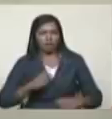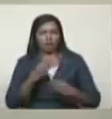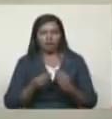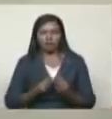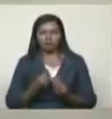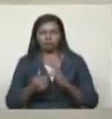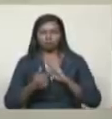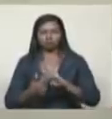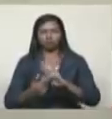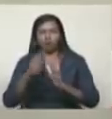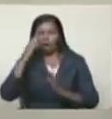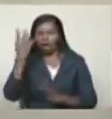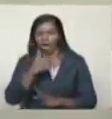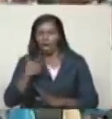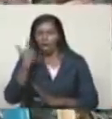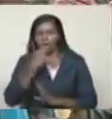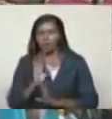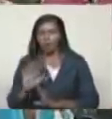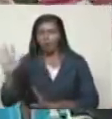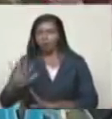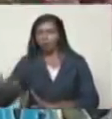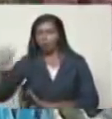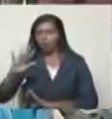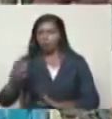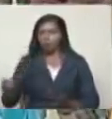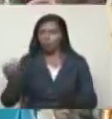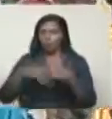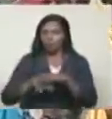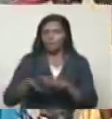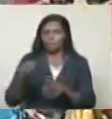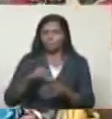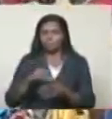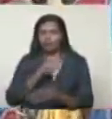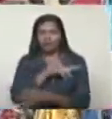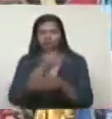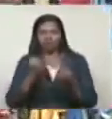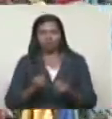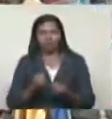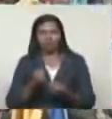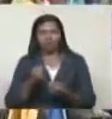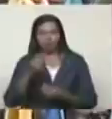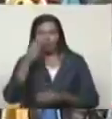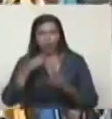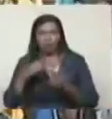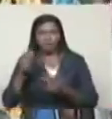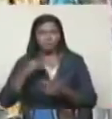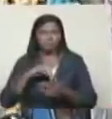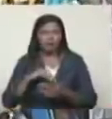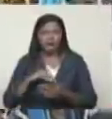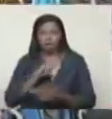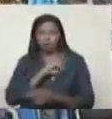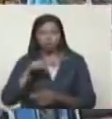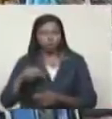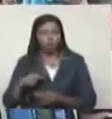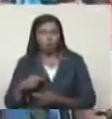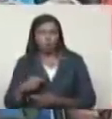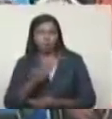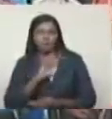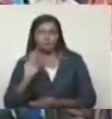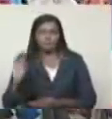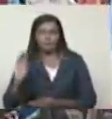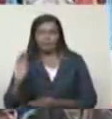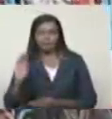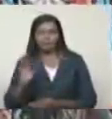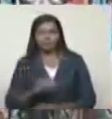un claro ejemplo al mundo de cohesión y fuerza moral. Venezuela es una patria inexpugnable, también